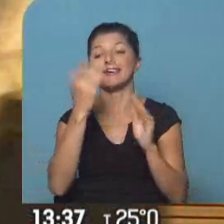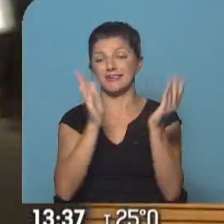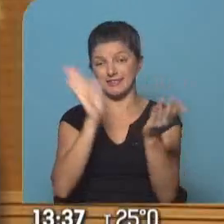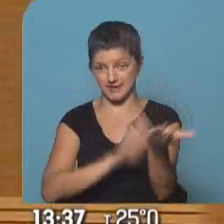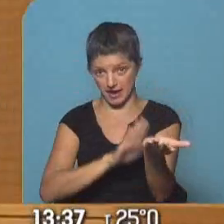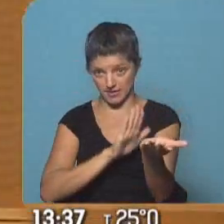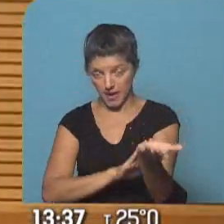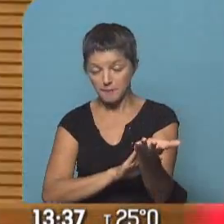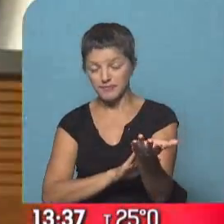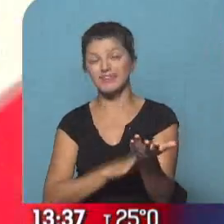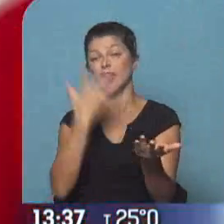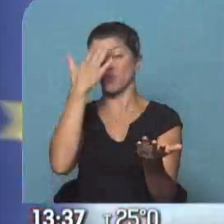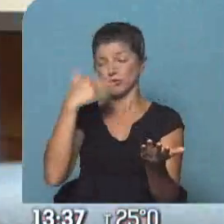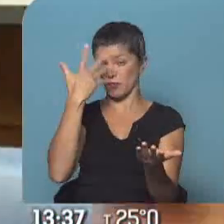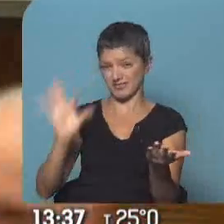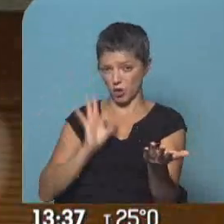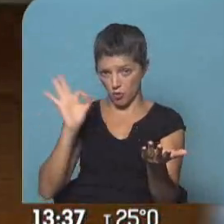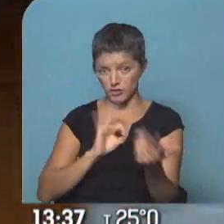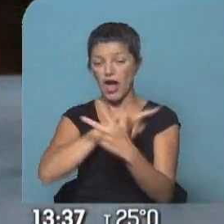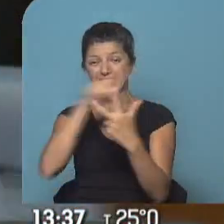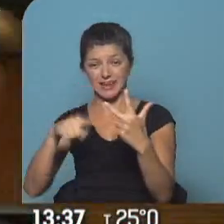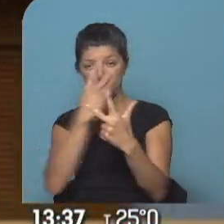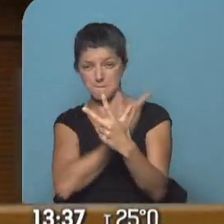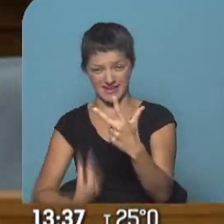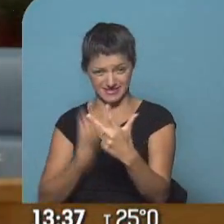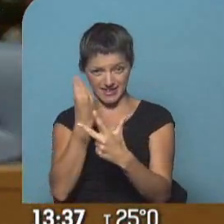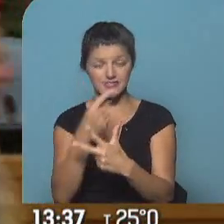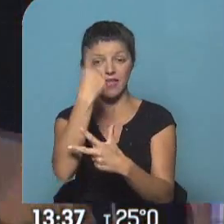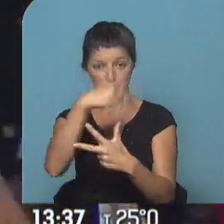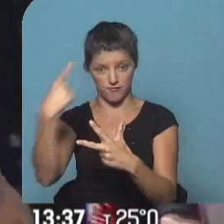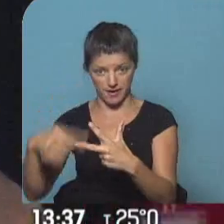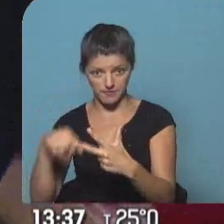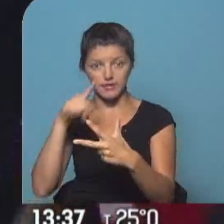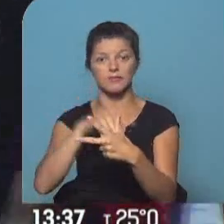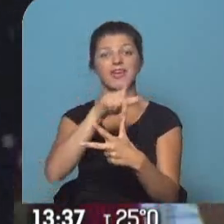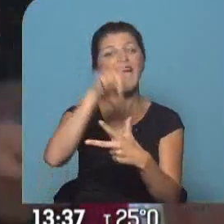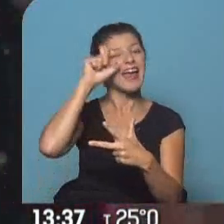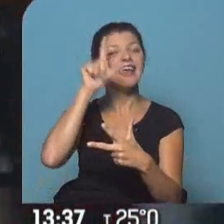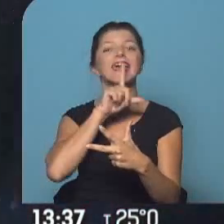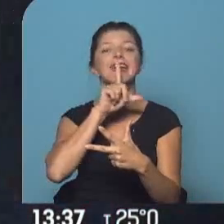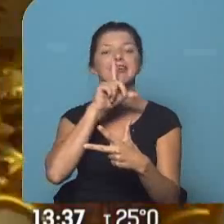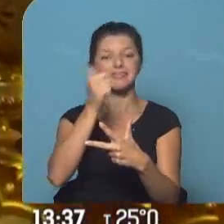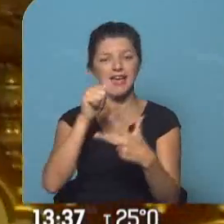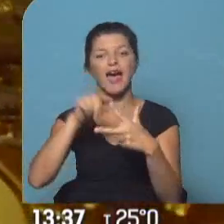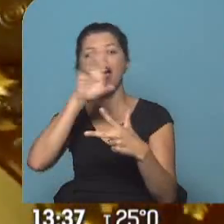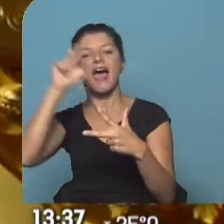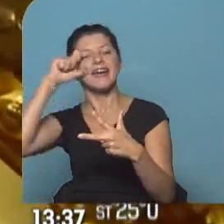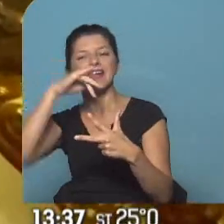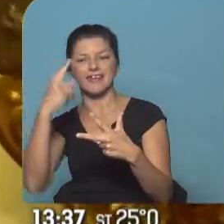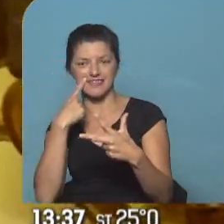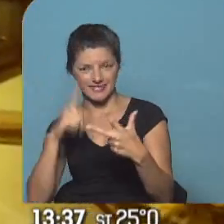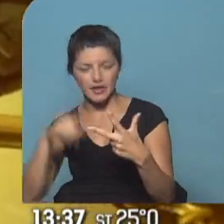en estos 5 años pasaron 3 gobiernos, el de Enrico Letta, luego el de Matteo Renzi y por último el de